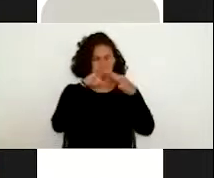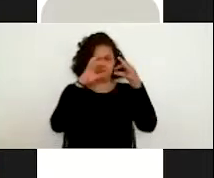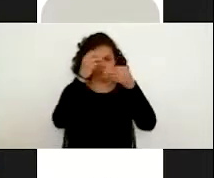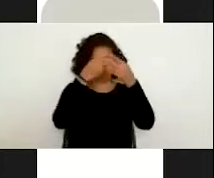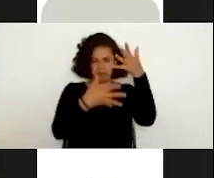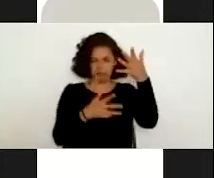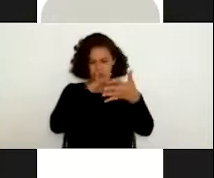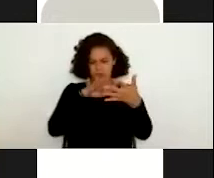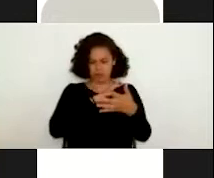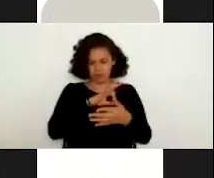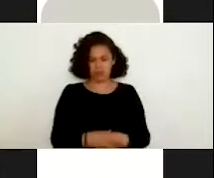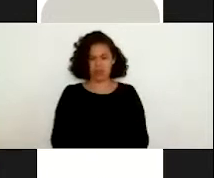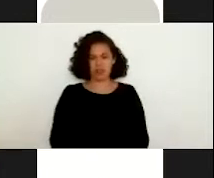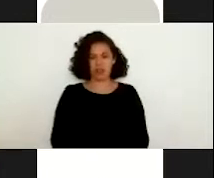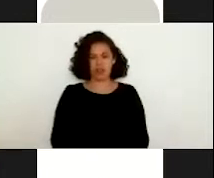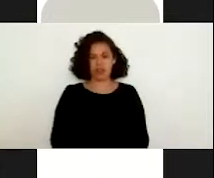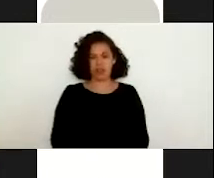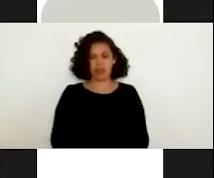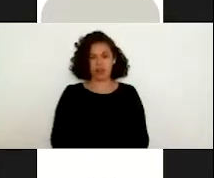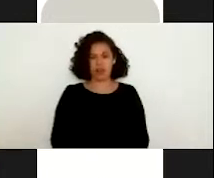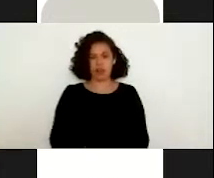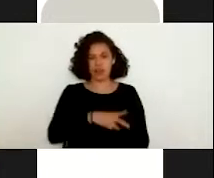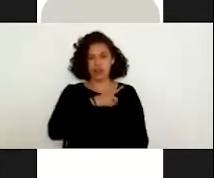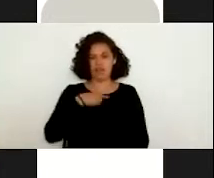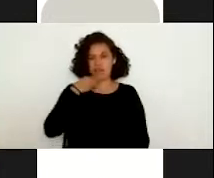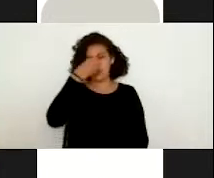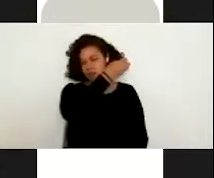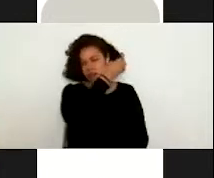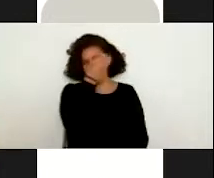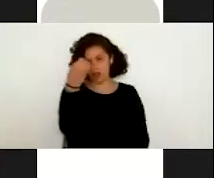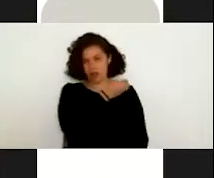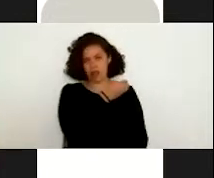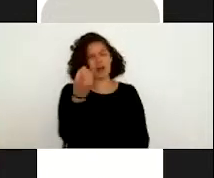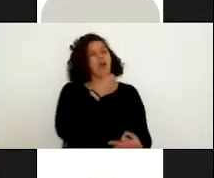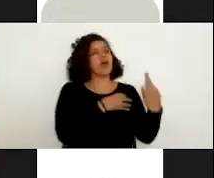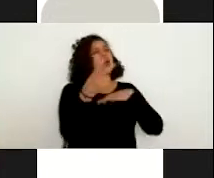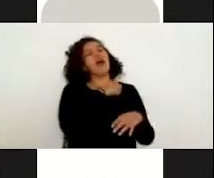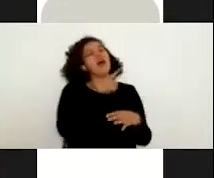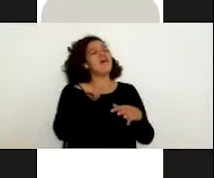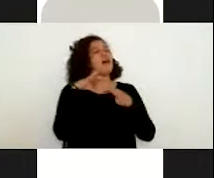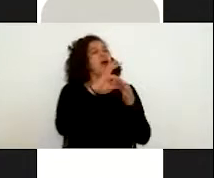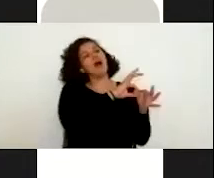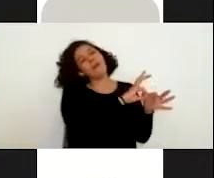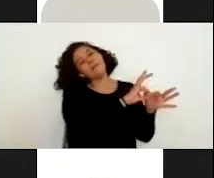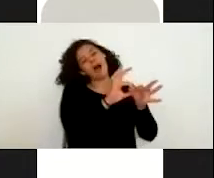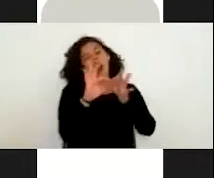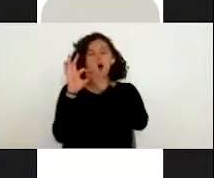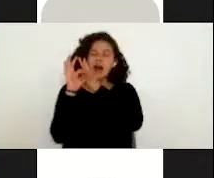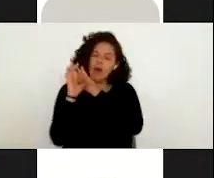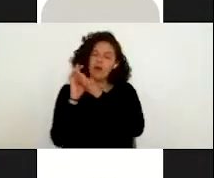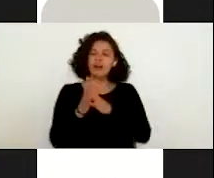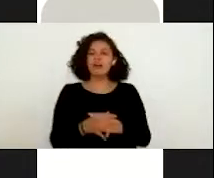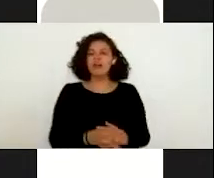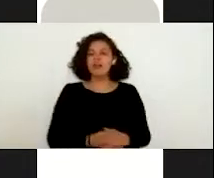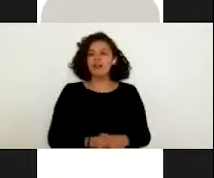Que sea congruente, es decir, que cada una de sus partes esté relacionada directa o indirectamente entre sí. ¿Esto